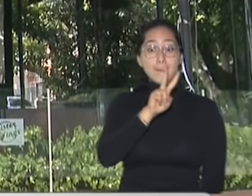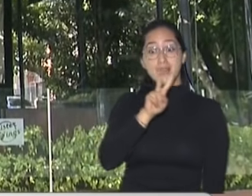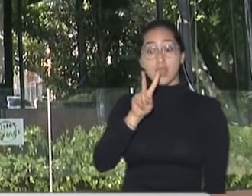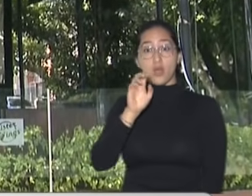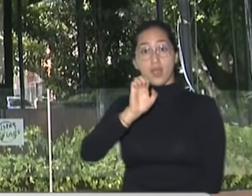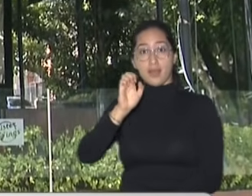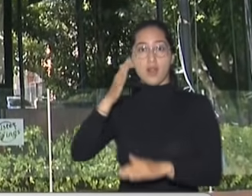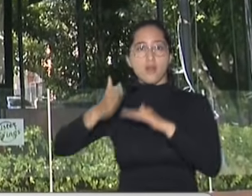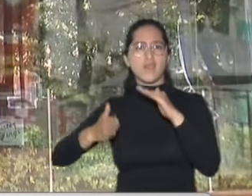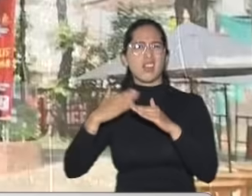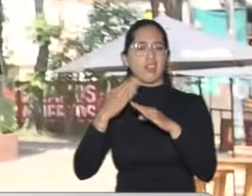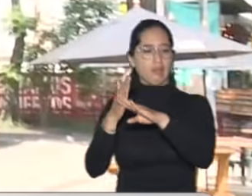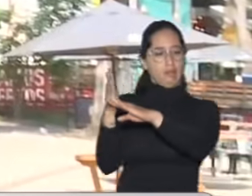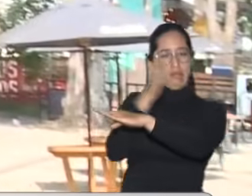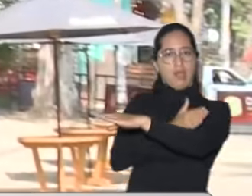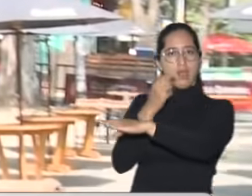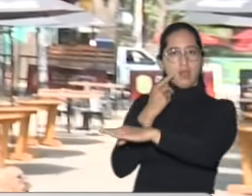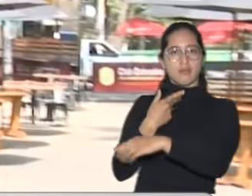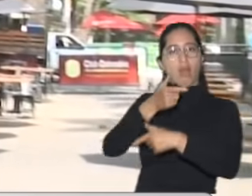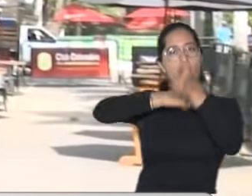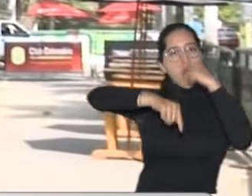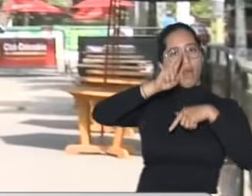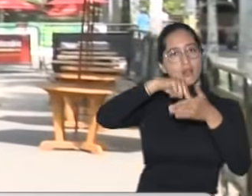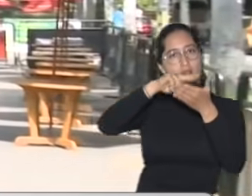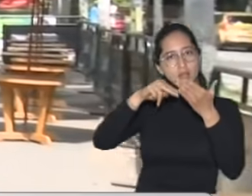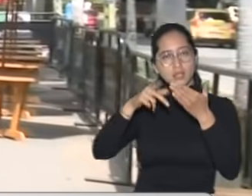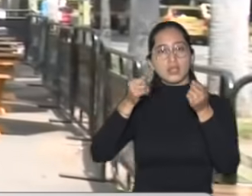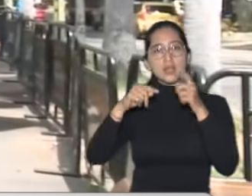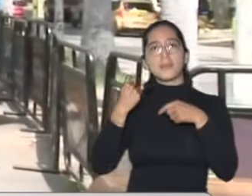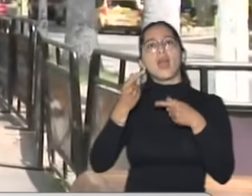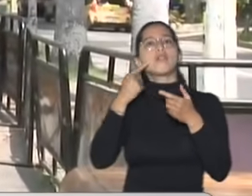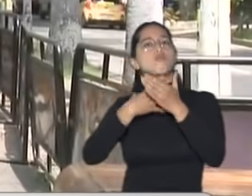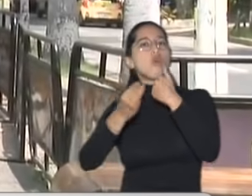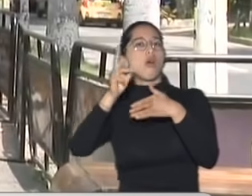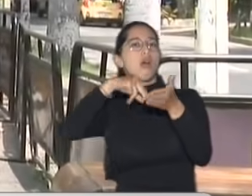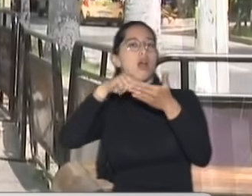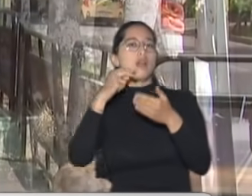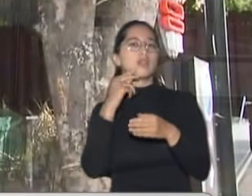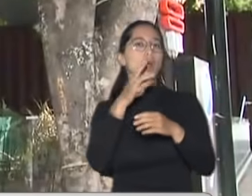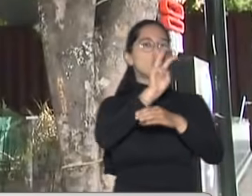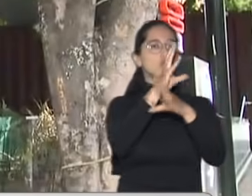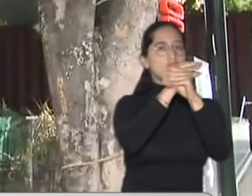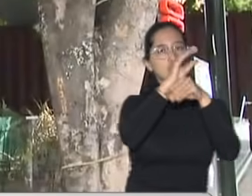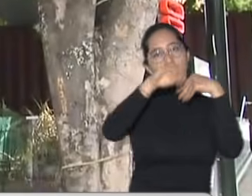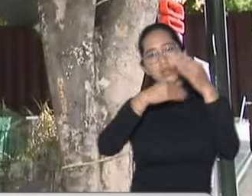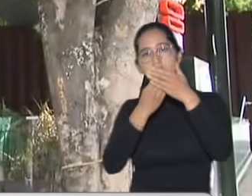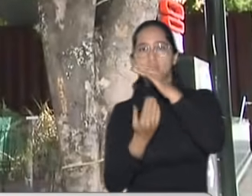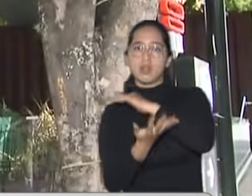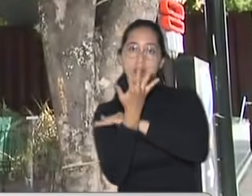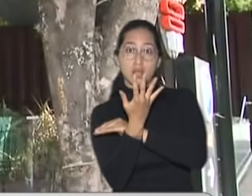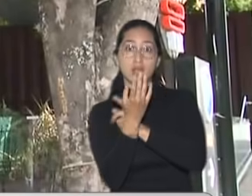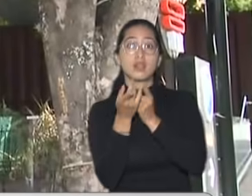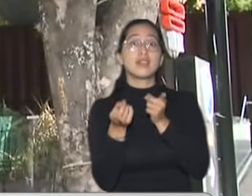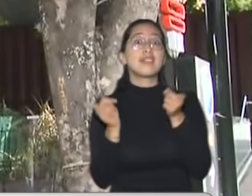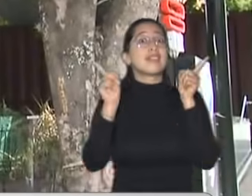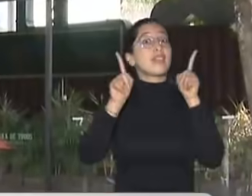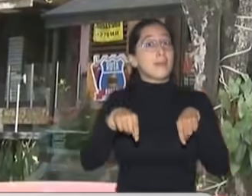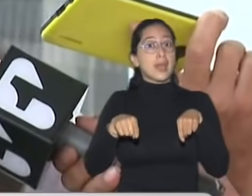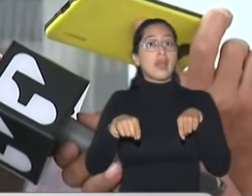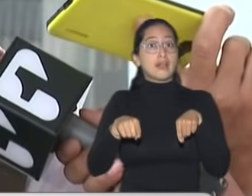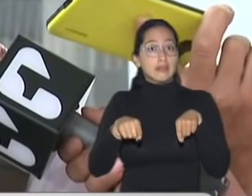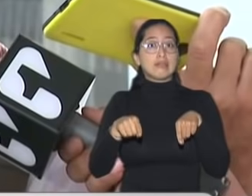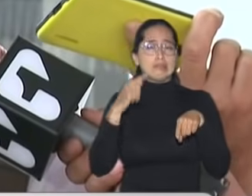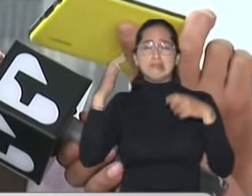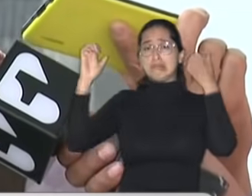habrá toque de queda y ley seca desde las 8 de la noche hasta las 5 de la mañana de cada día. También fue decretada la urgencia manifiesta.